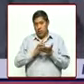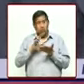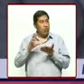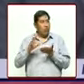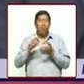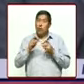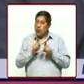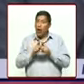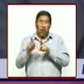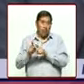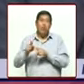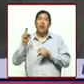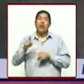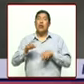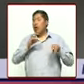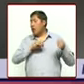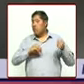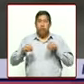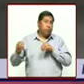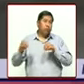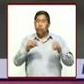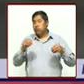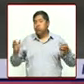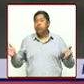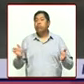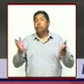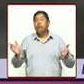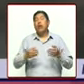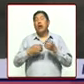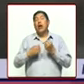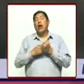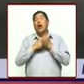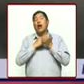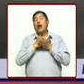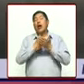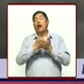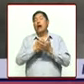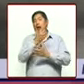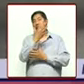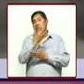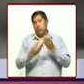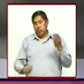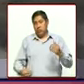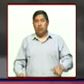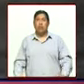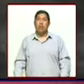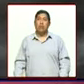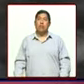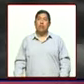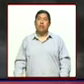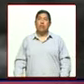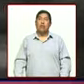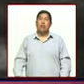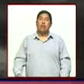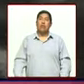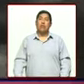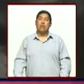en muchos casos se han tenido que mover para colaborar en el apagado de estos incendios.